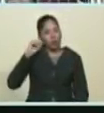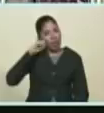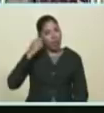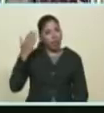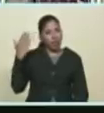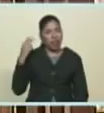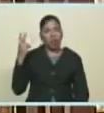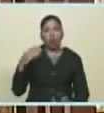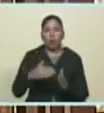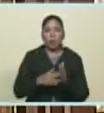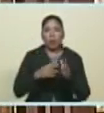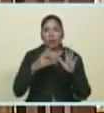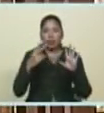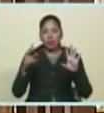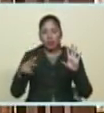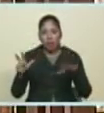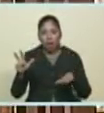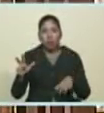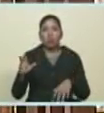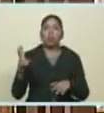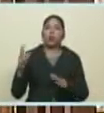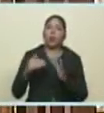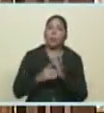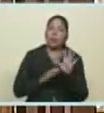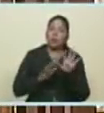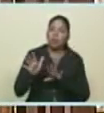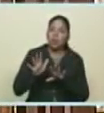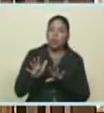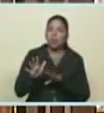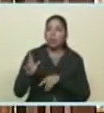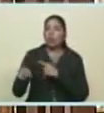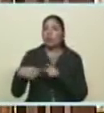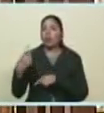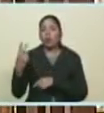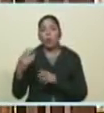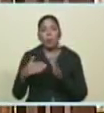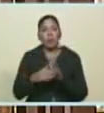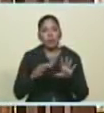del 2015, ahora 2017, hasta el 2021.